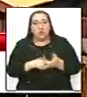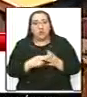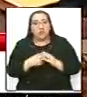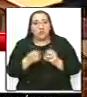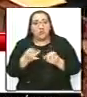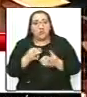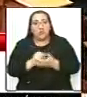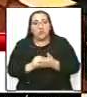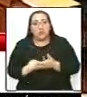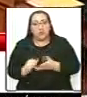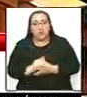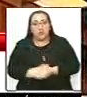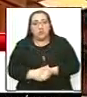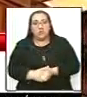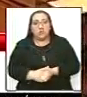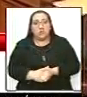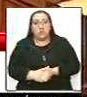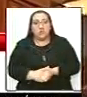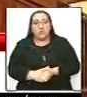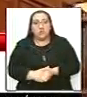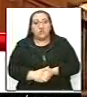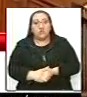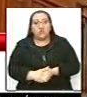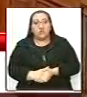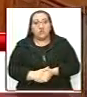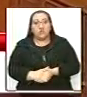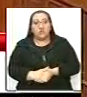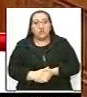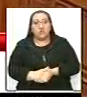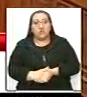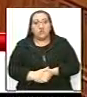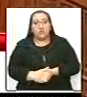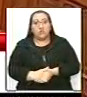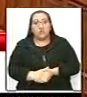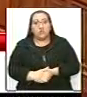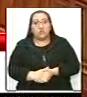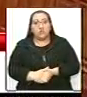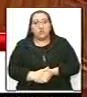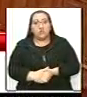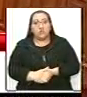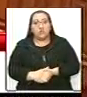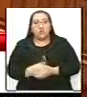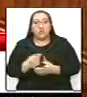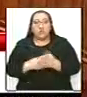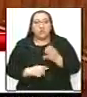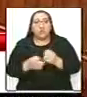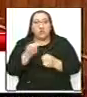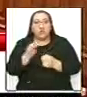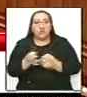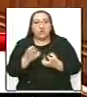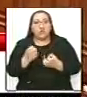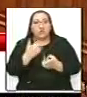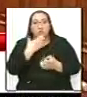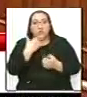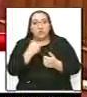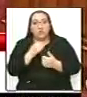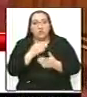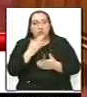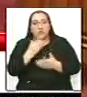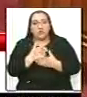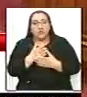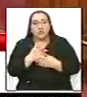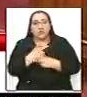varios meses atrás que se viene realmente pues tratando de mejorar en cuanto a la situación de